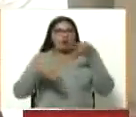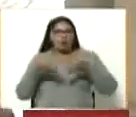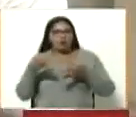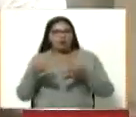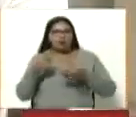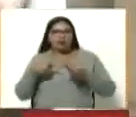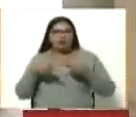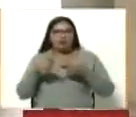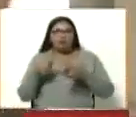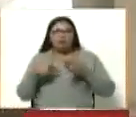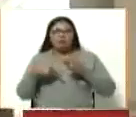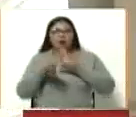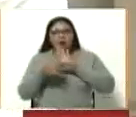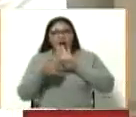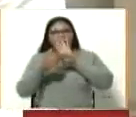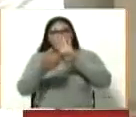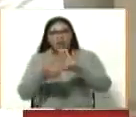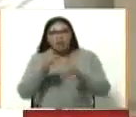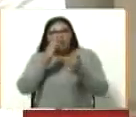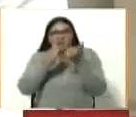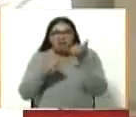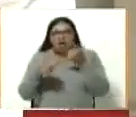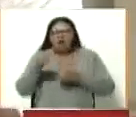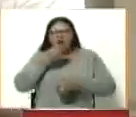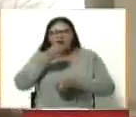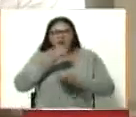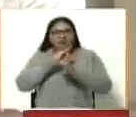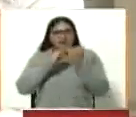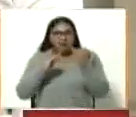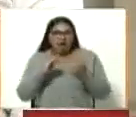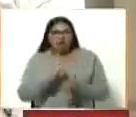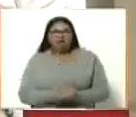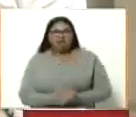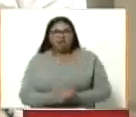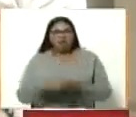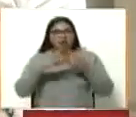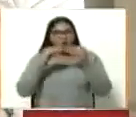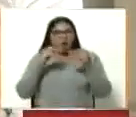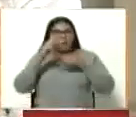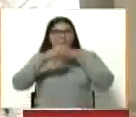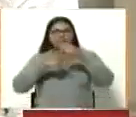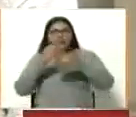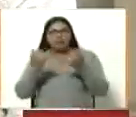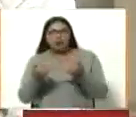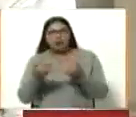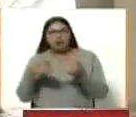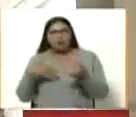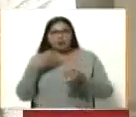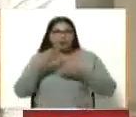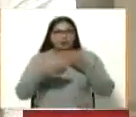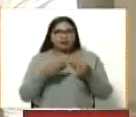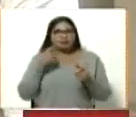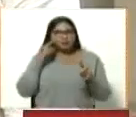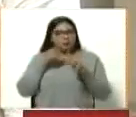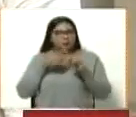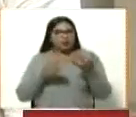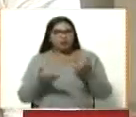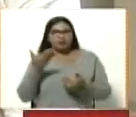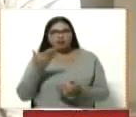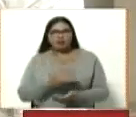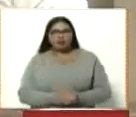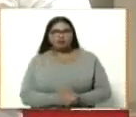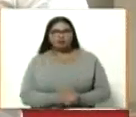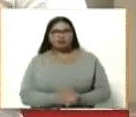van a hacer sus, digamos, cierres, sus declaraciones de cierre. Pero digamos que todo este proceso es inédito,